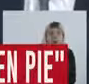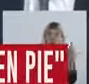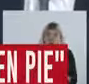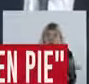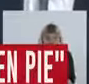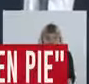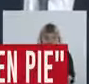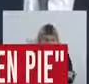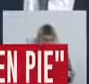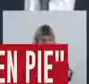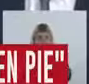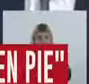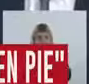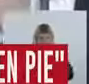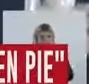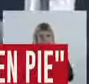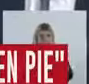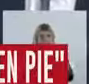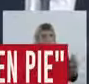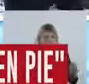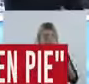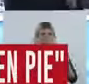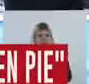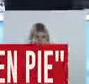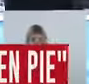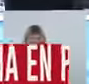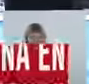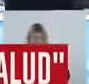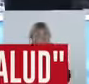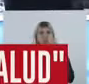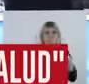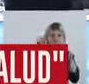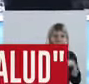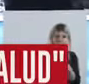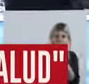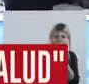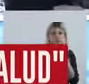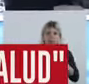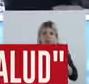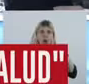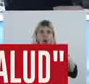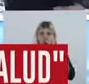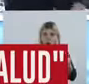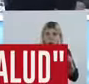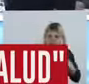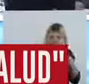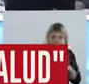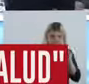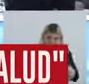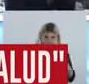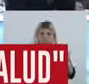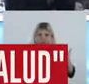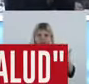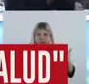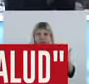sus lógicas de desarrollo. Que pasen por la industria, que pasen por el turismo, que pasen por el comercio, que pasen